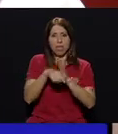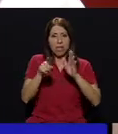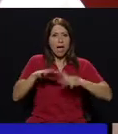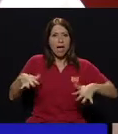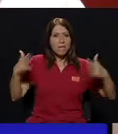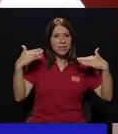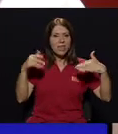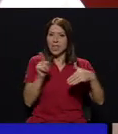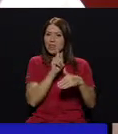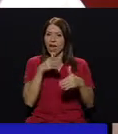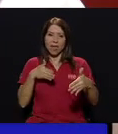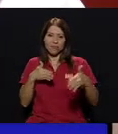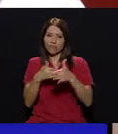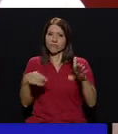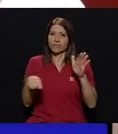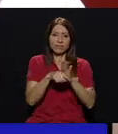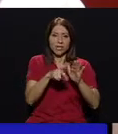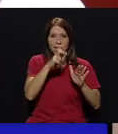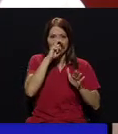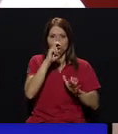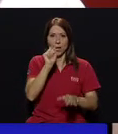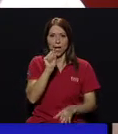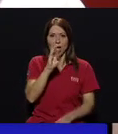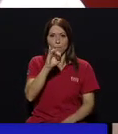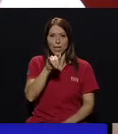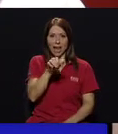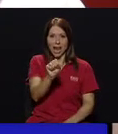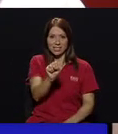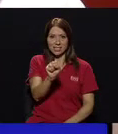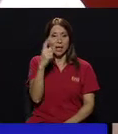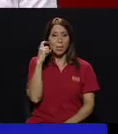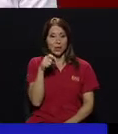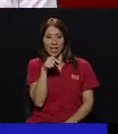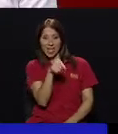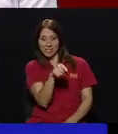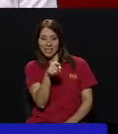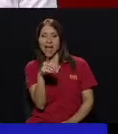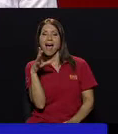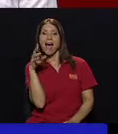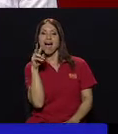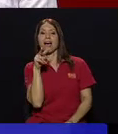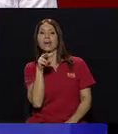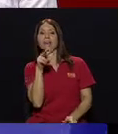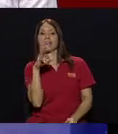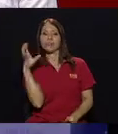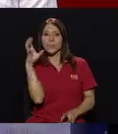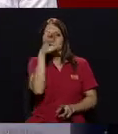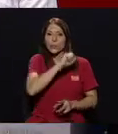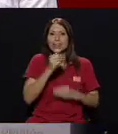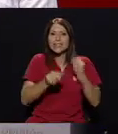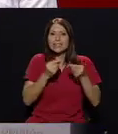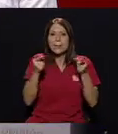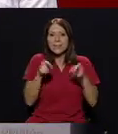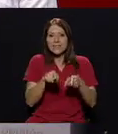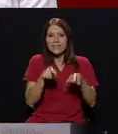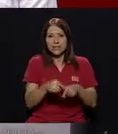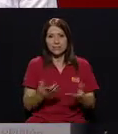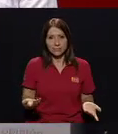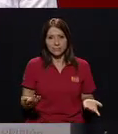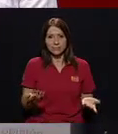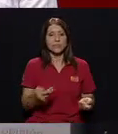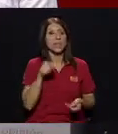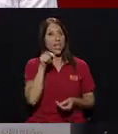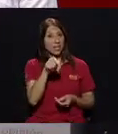y específicamente sobre las abejas, que ellas son como la que nos, un indicador de qué tanto se están